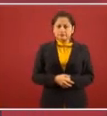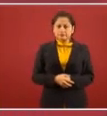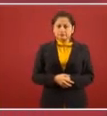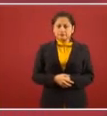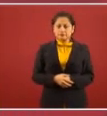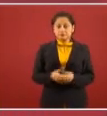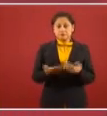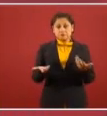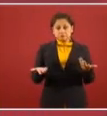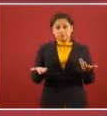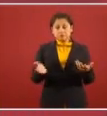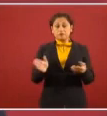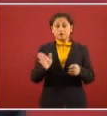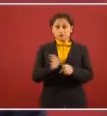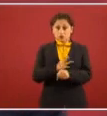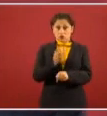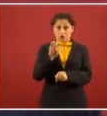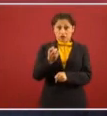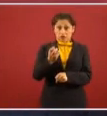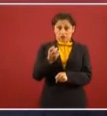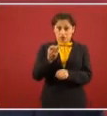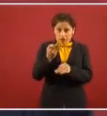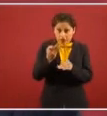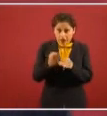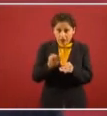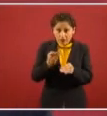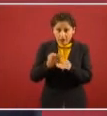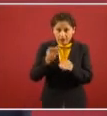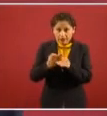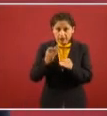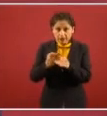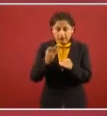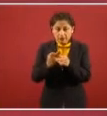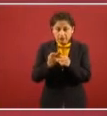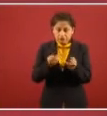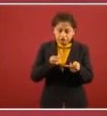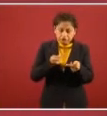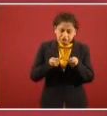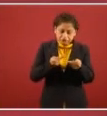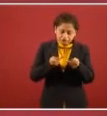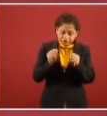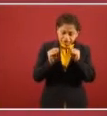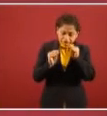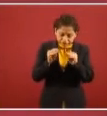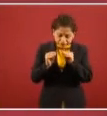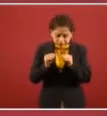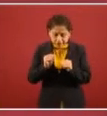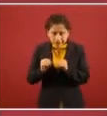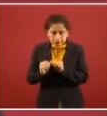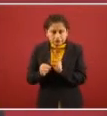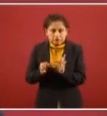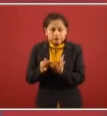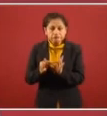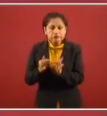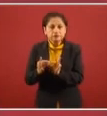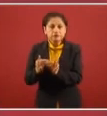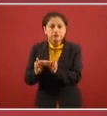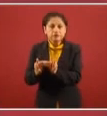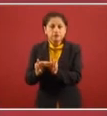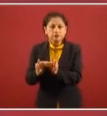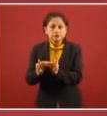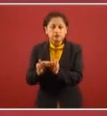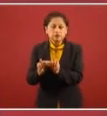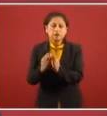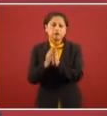estamos preparándonos, es muy importante seguir